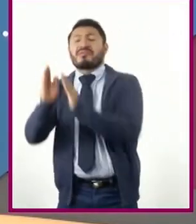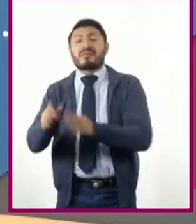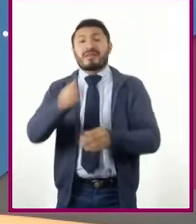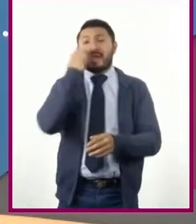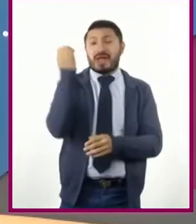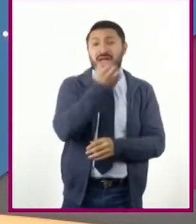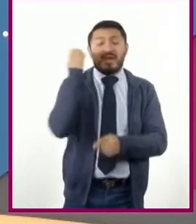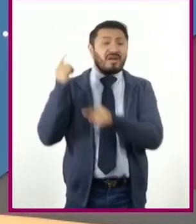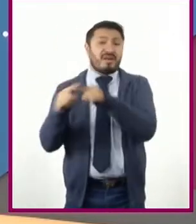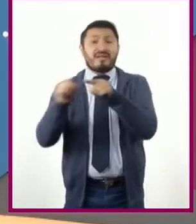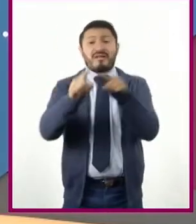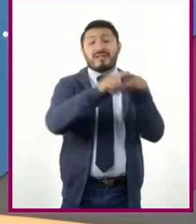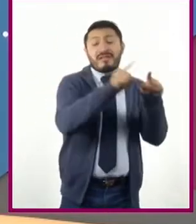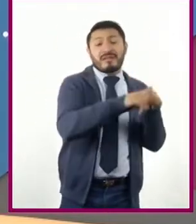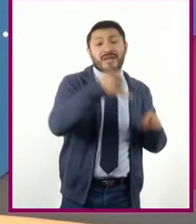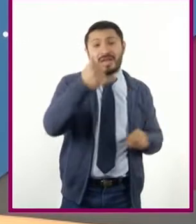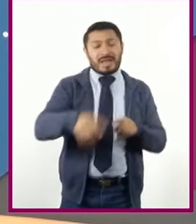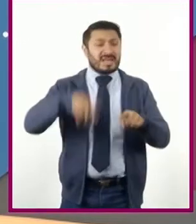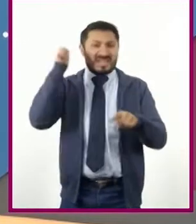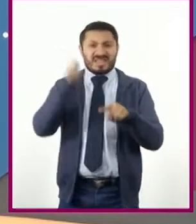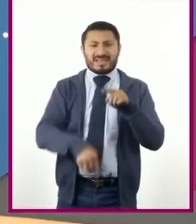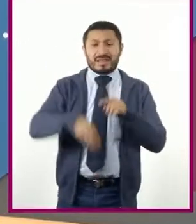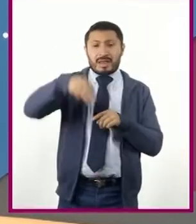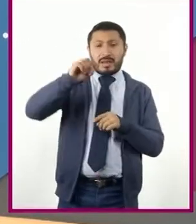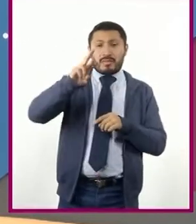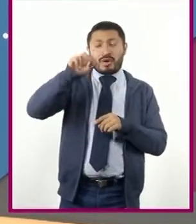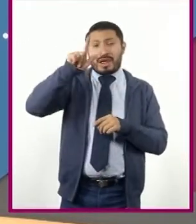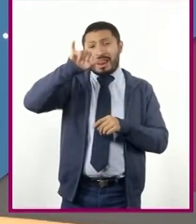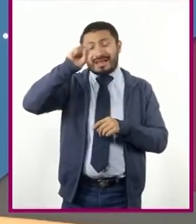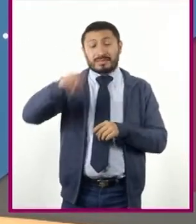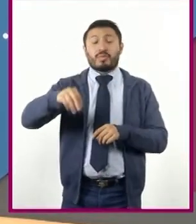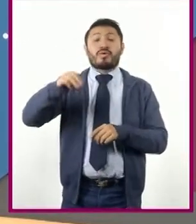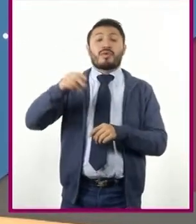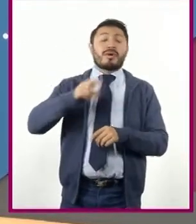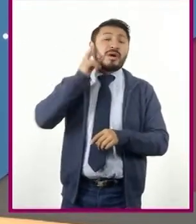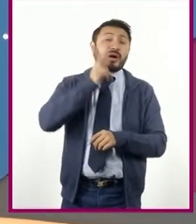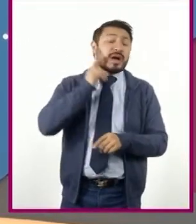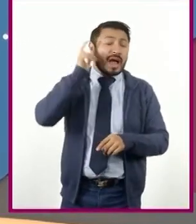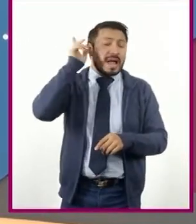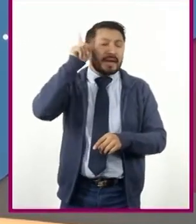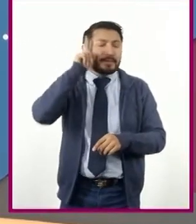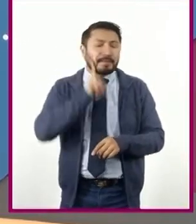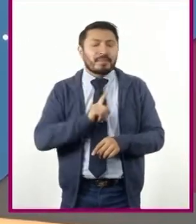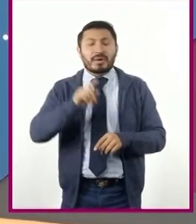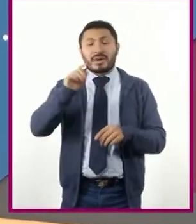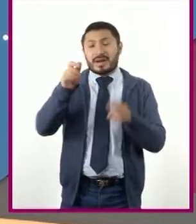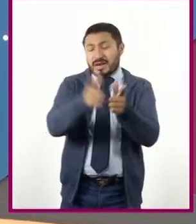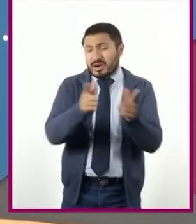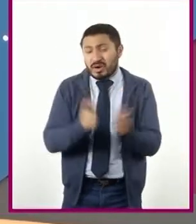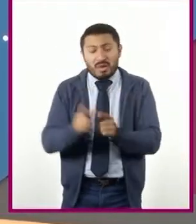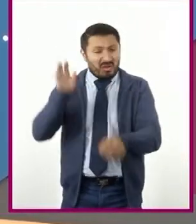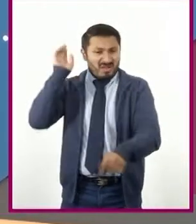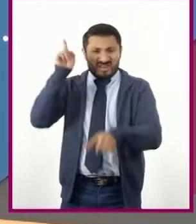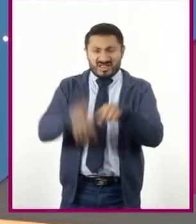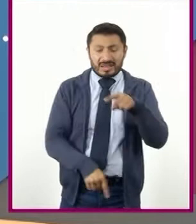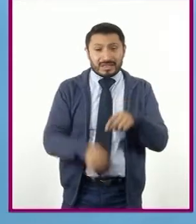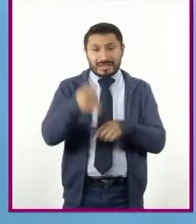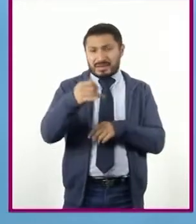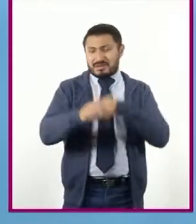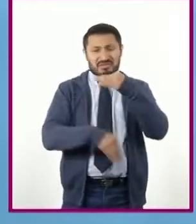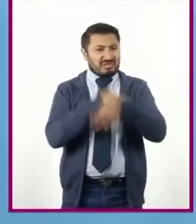academias variadas y combatir el moralismo, el feminismo y todas las demás cobardías oportunistas y